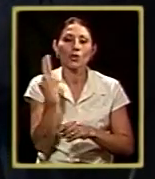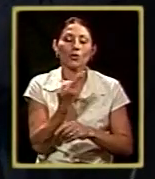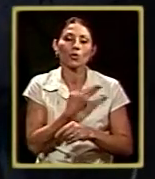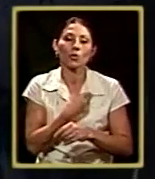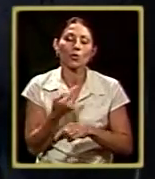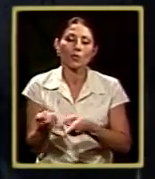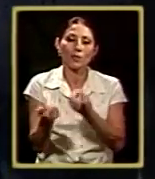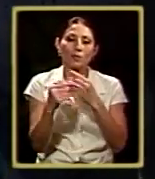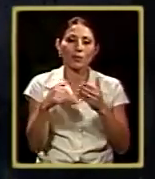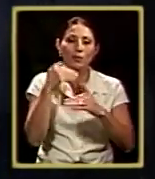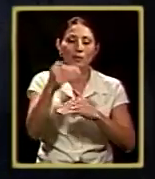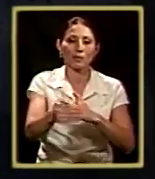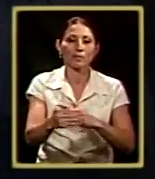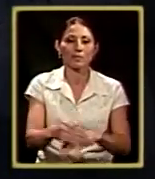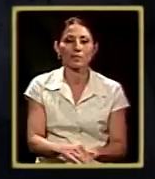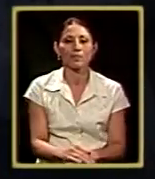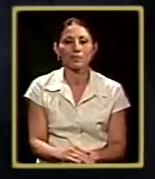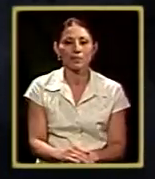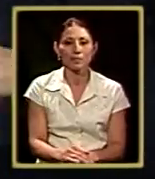cuando haya concluido.